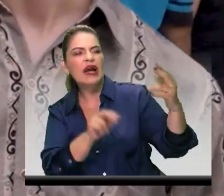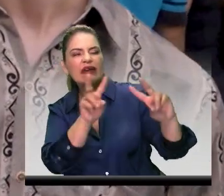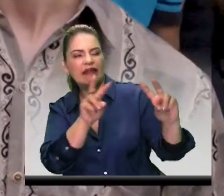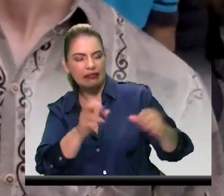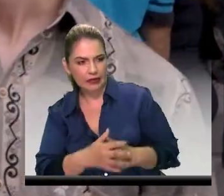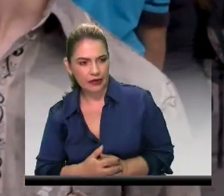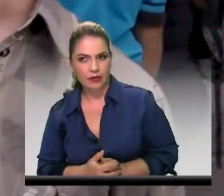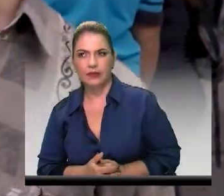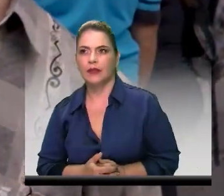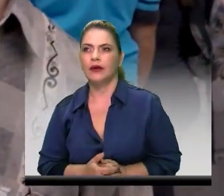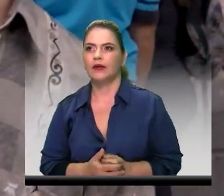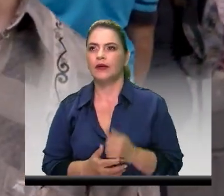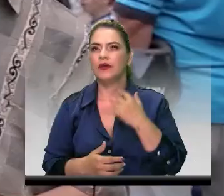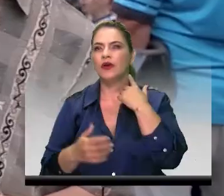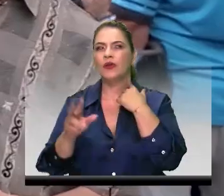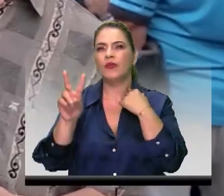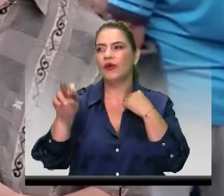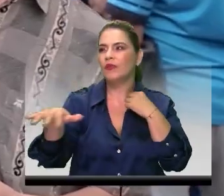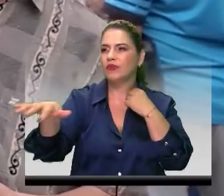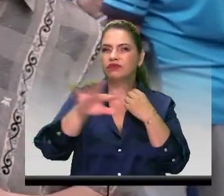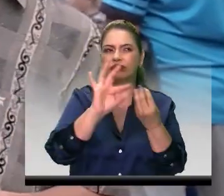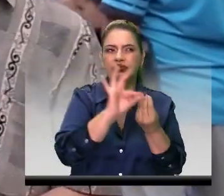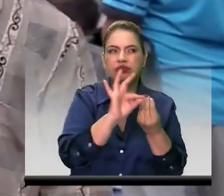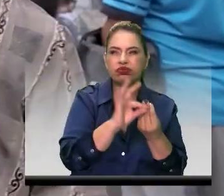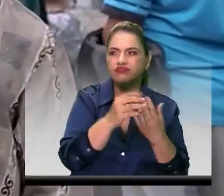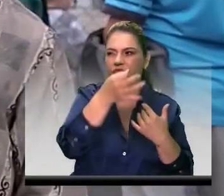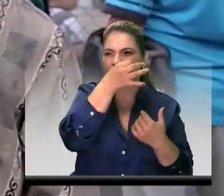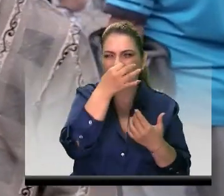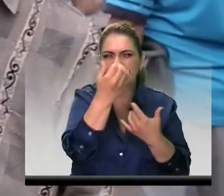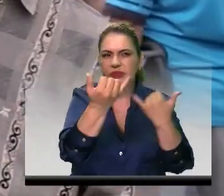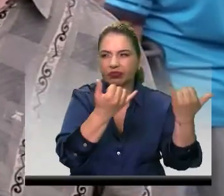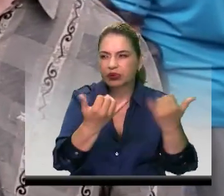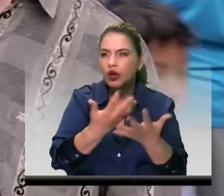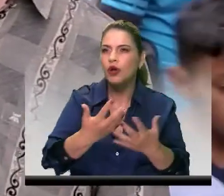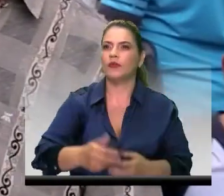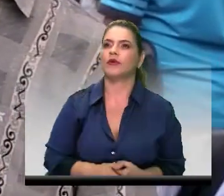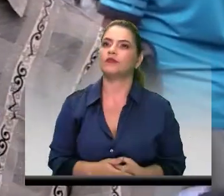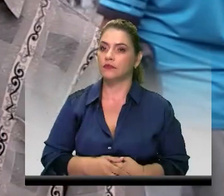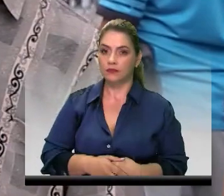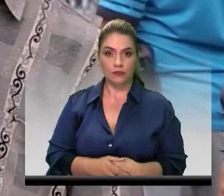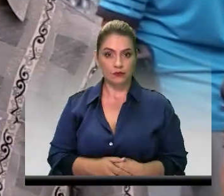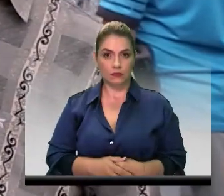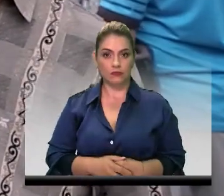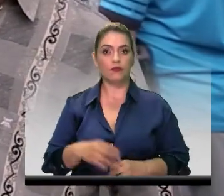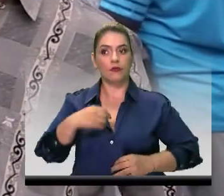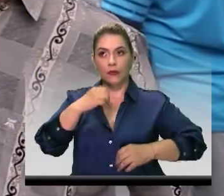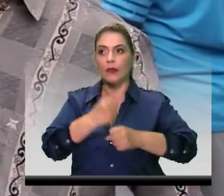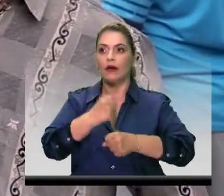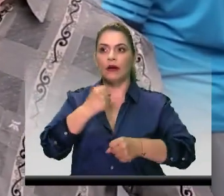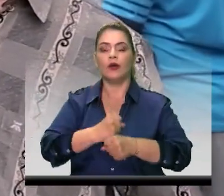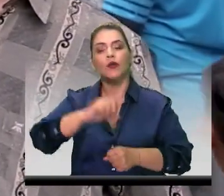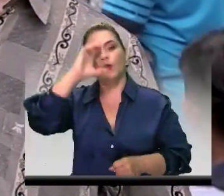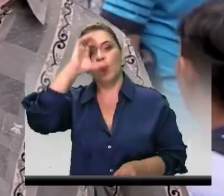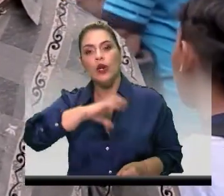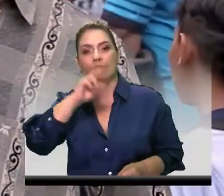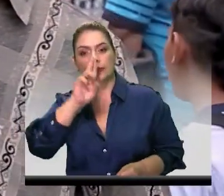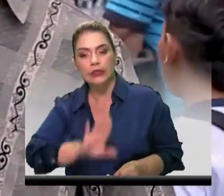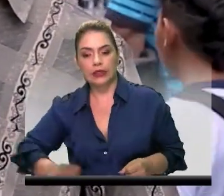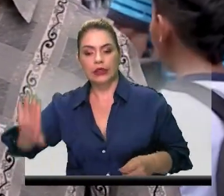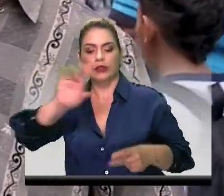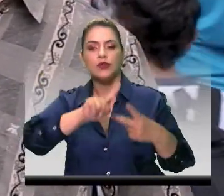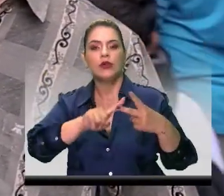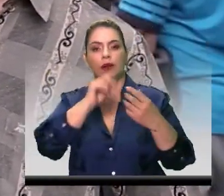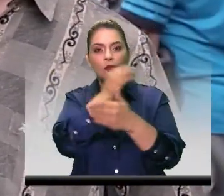los estupefacientes en nuestro territorio. Estamos trabajando todos los días articulados con la Policía Nacional, Policía Infancia y Adolescencia, con